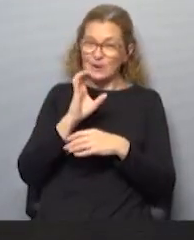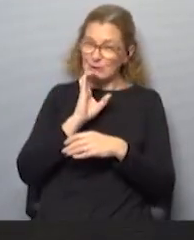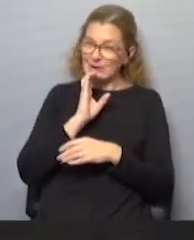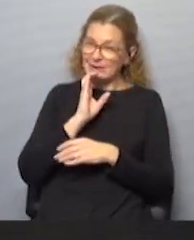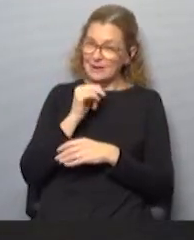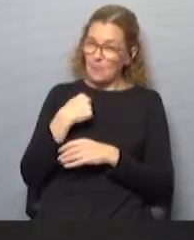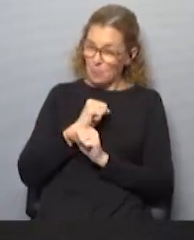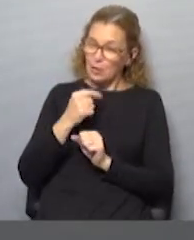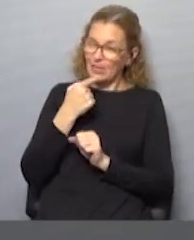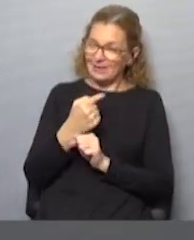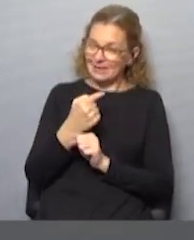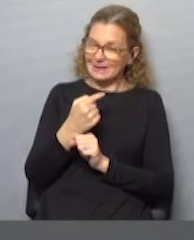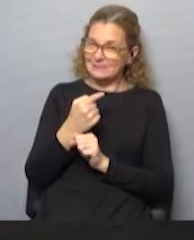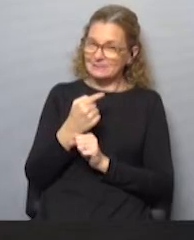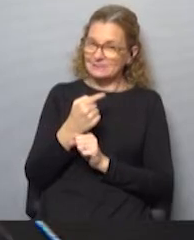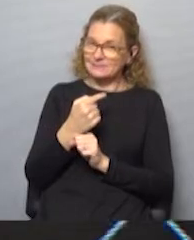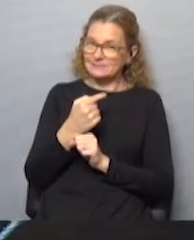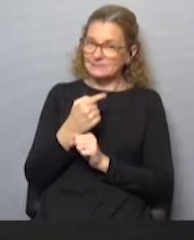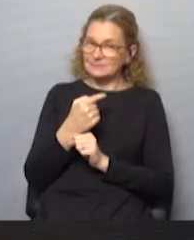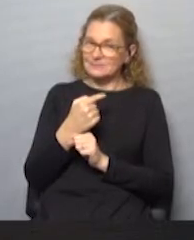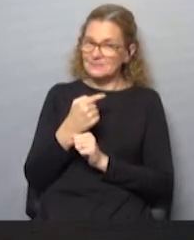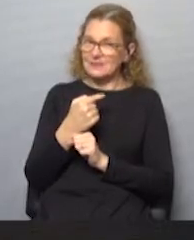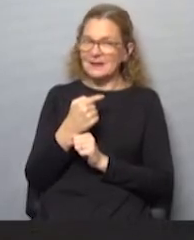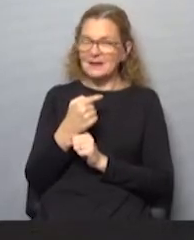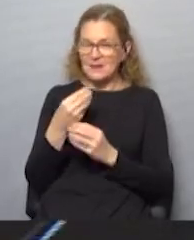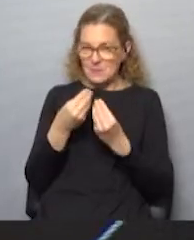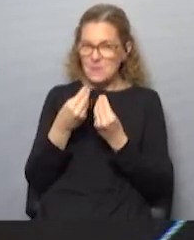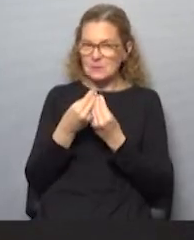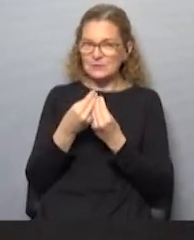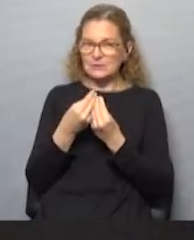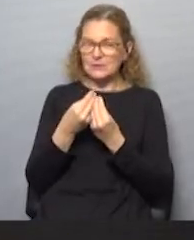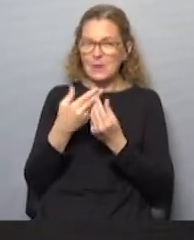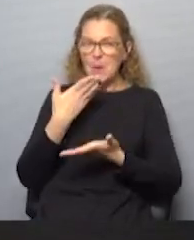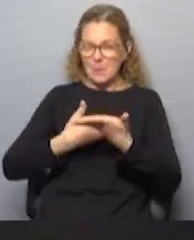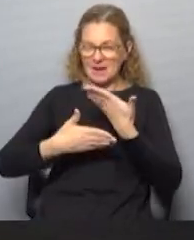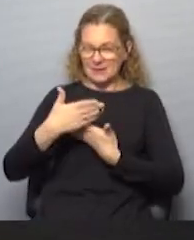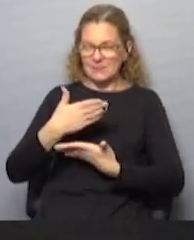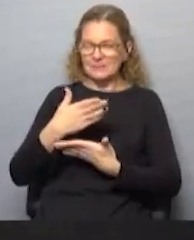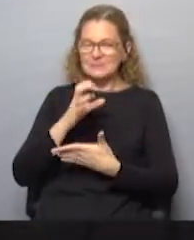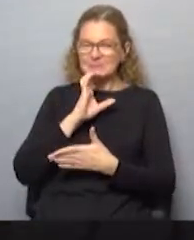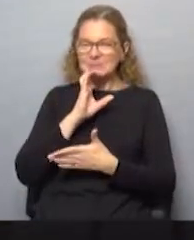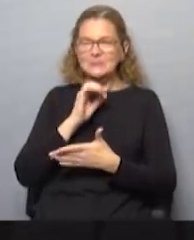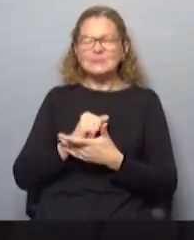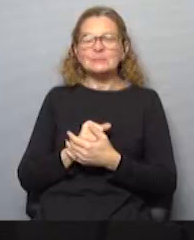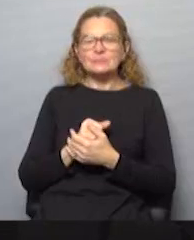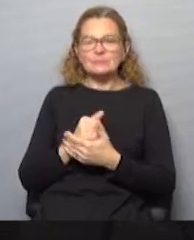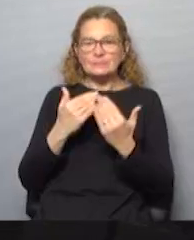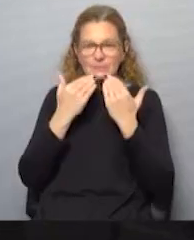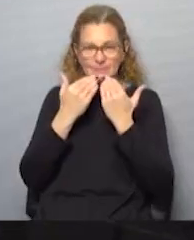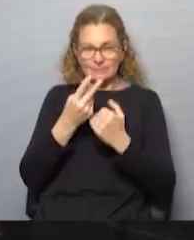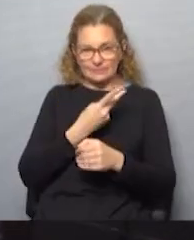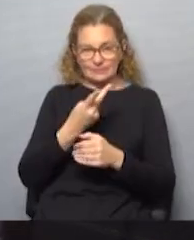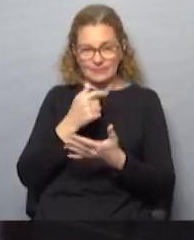sumar a mí los insultos desde abajo hacia arriba y que sólo compartimos libros bien gracias a